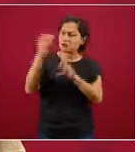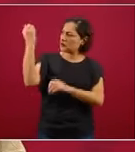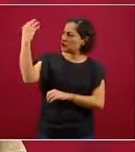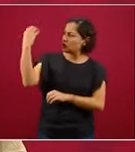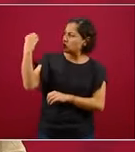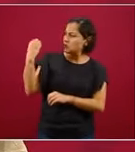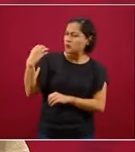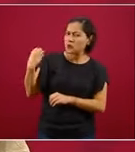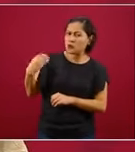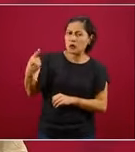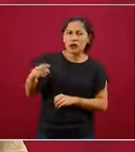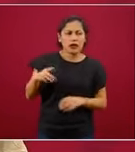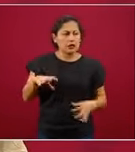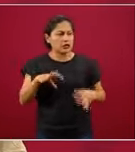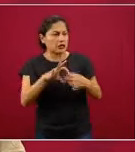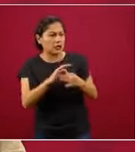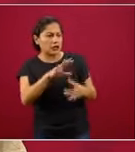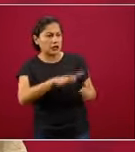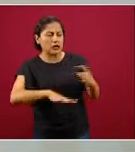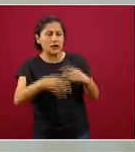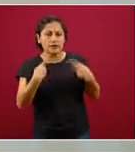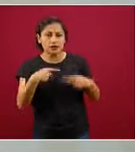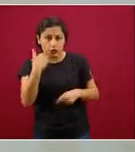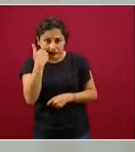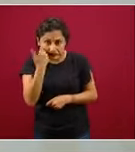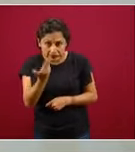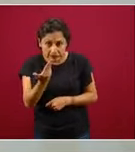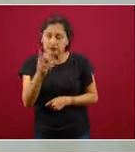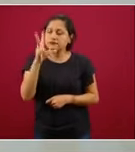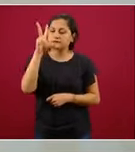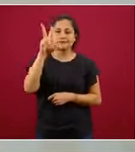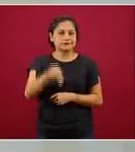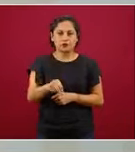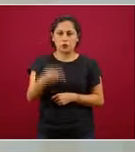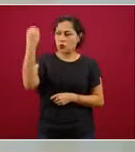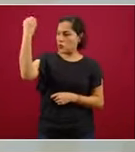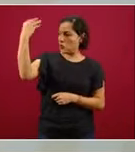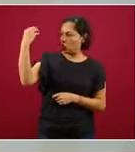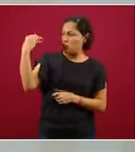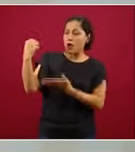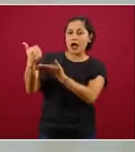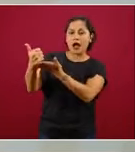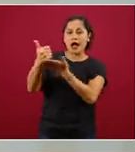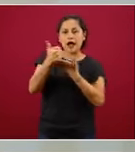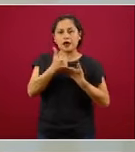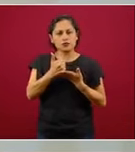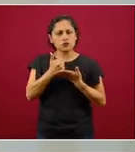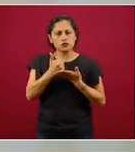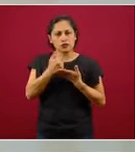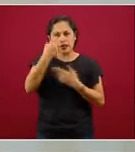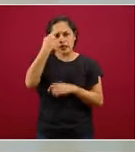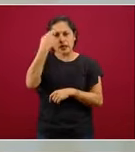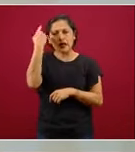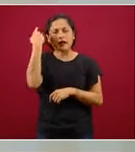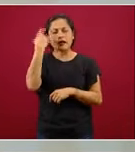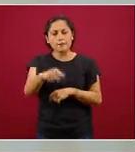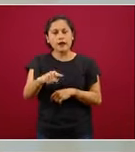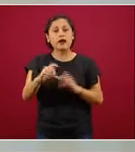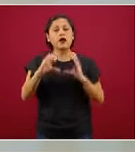está sujeto, ni estará sujeto jamás. Es un instrumento técnico que nos permite identificar de una